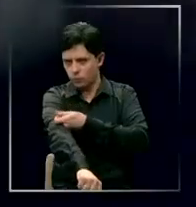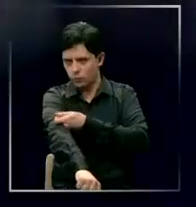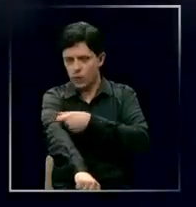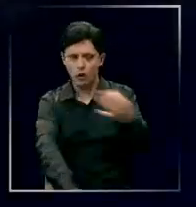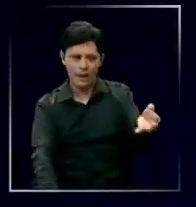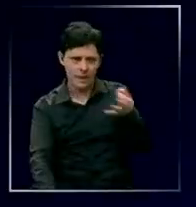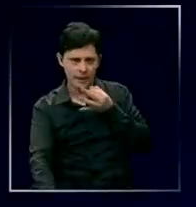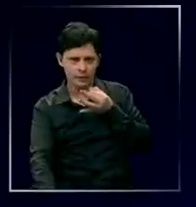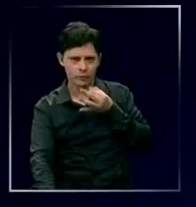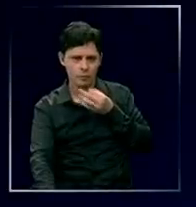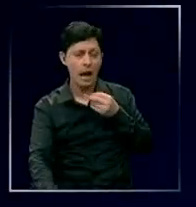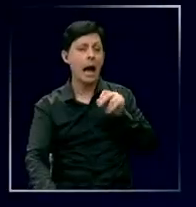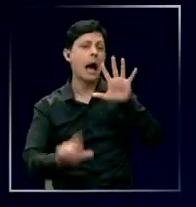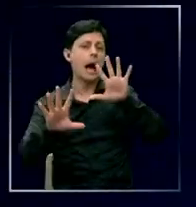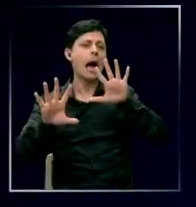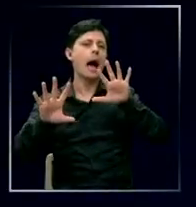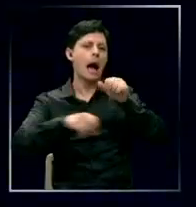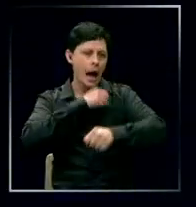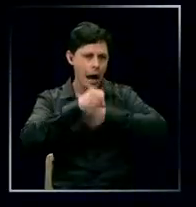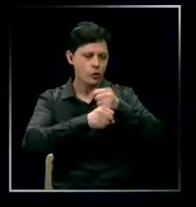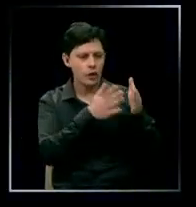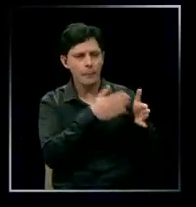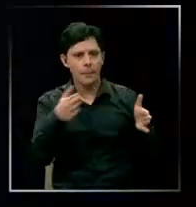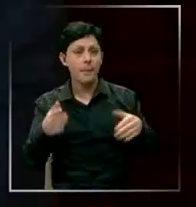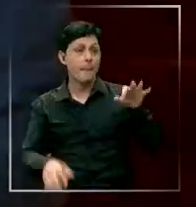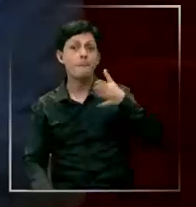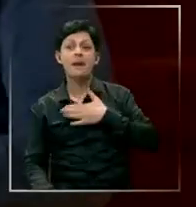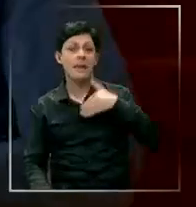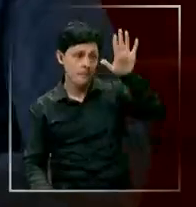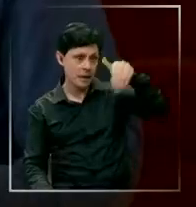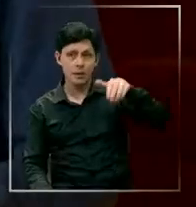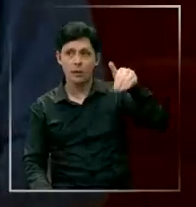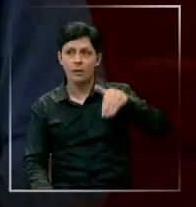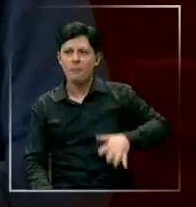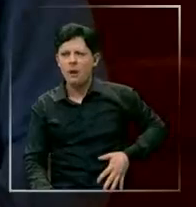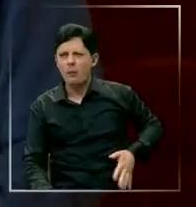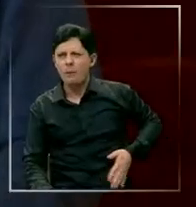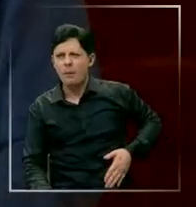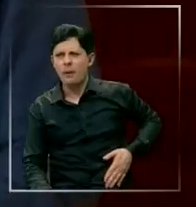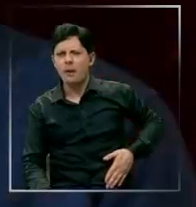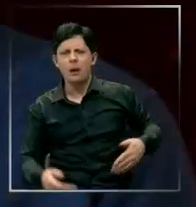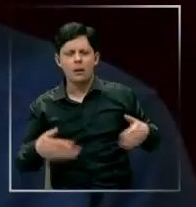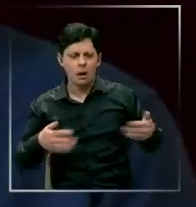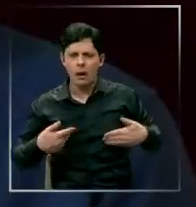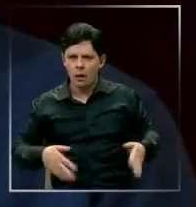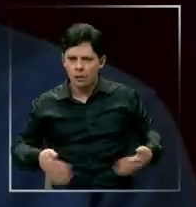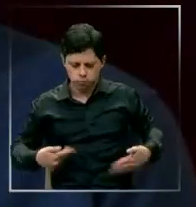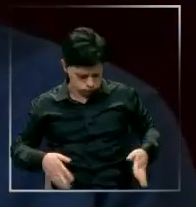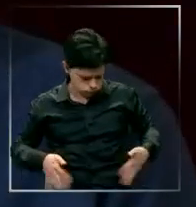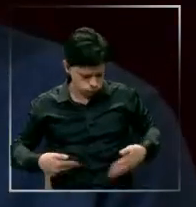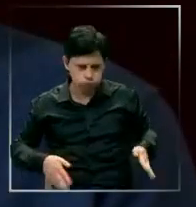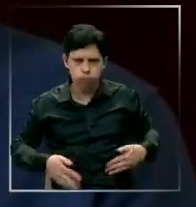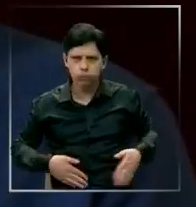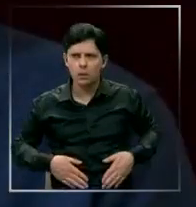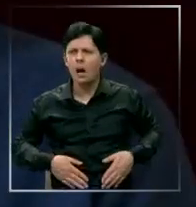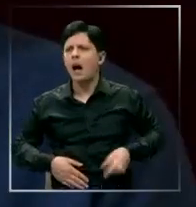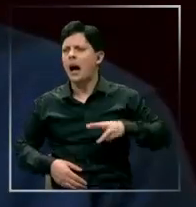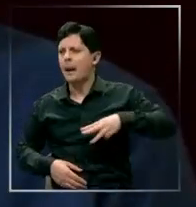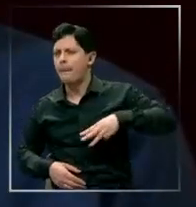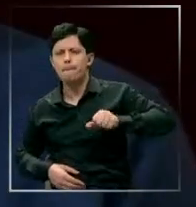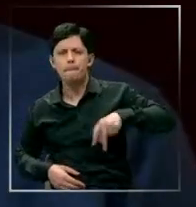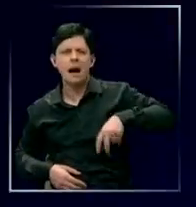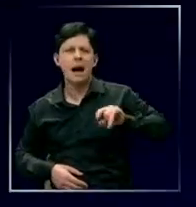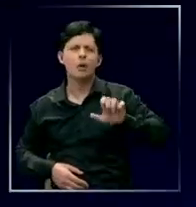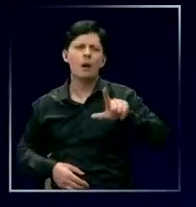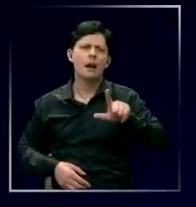afirmó décadas más tarde. Me dijo, tráigame algo frío, ponerme en el estómago que me estoy quemando. Ay, Manuel, me estoy quemando